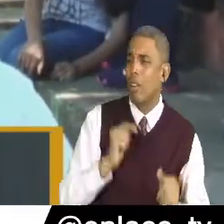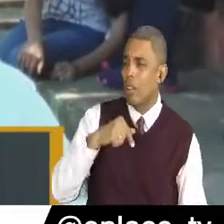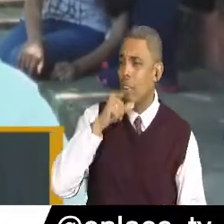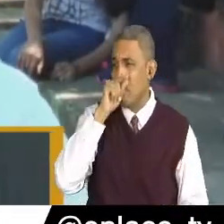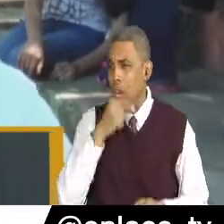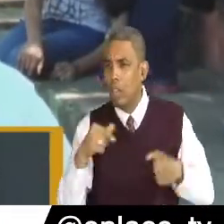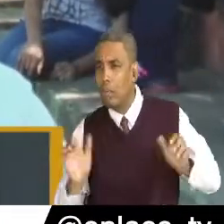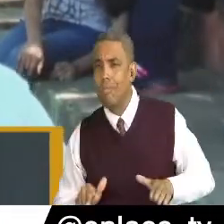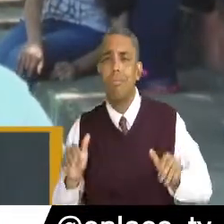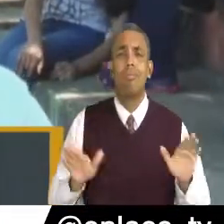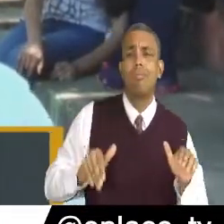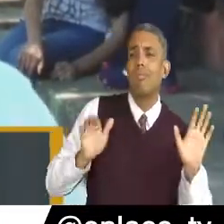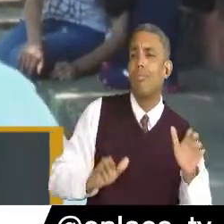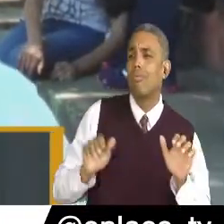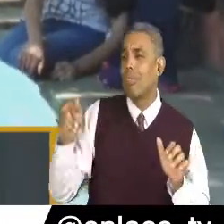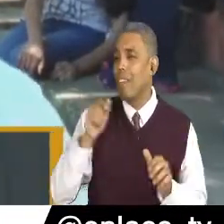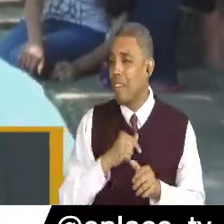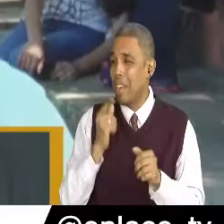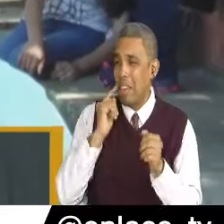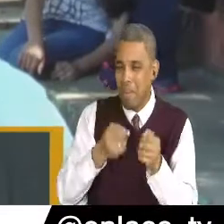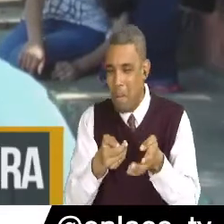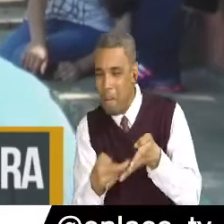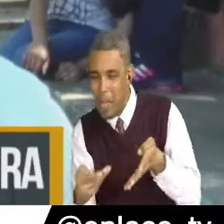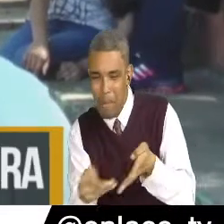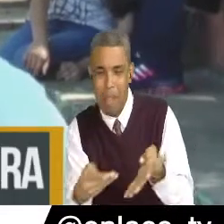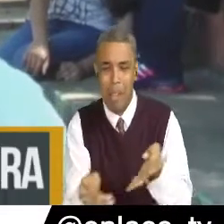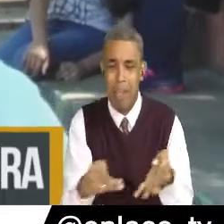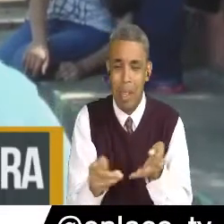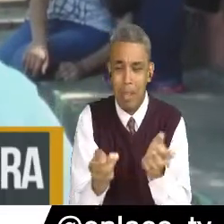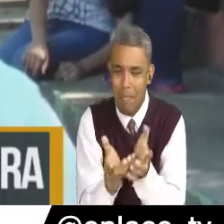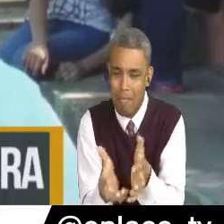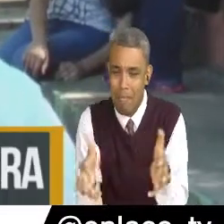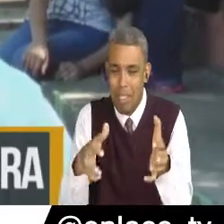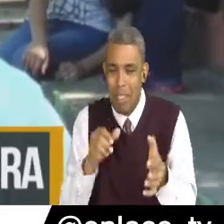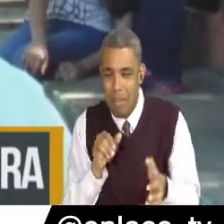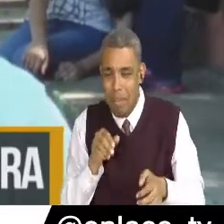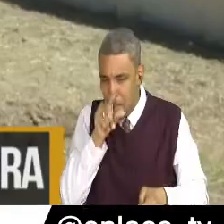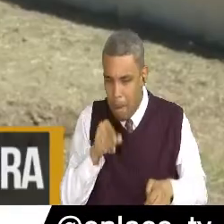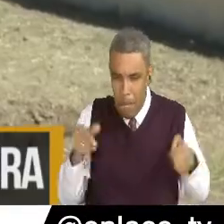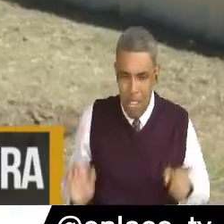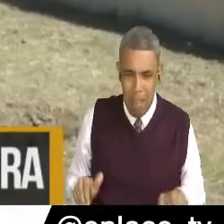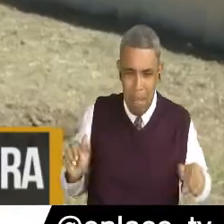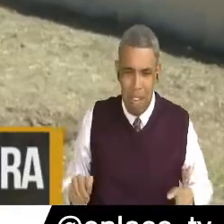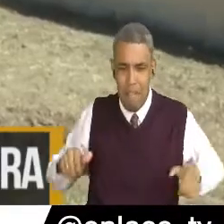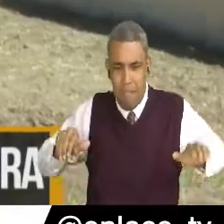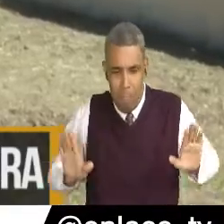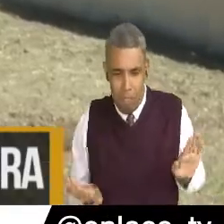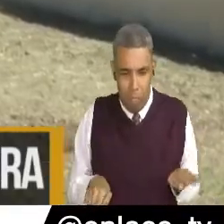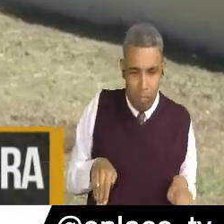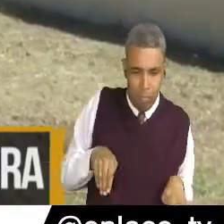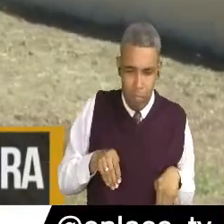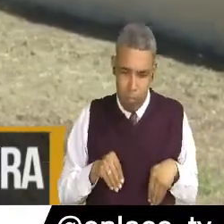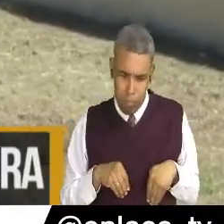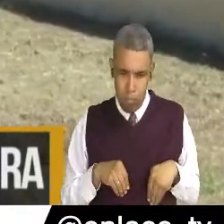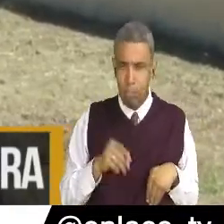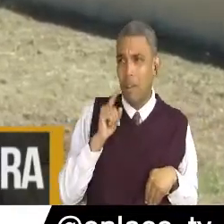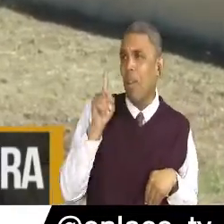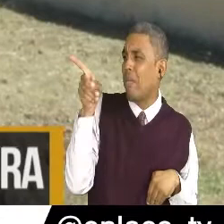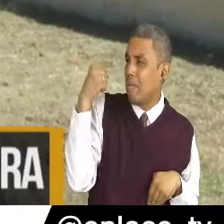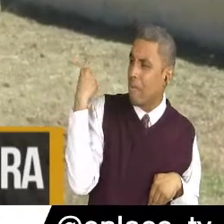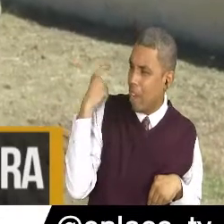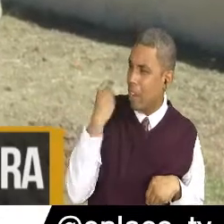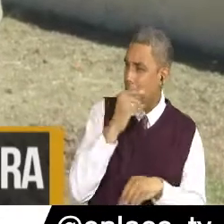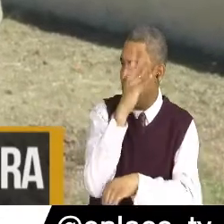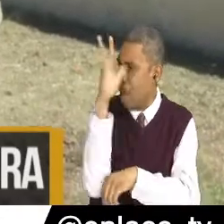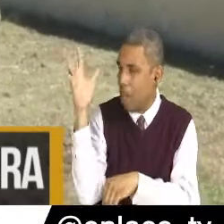han entendido y van a ser los protectores de estos árboles que se han sembrado. Es un día para rendir homenaje a nuestro planeta y